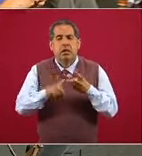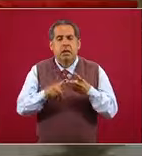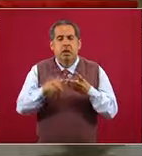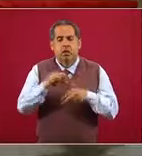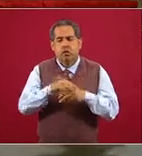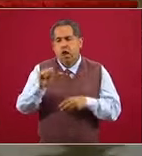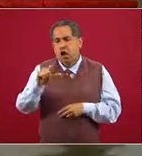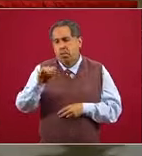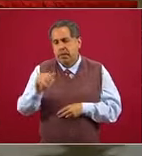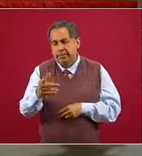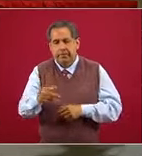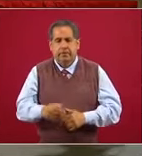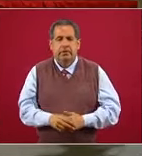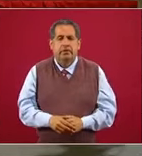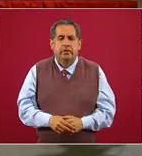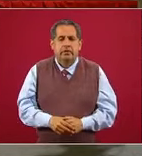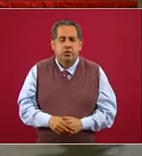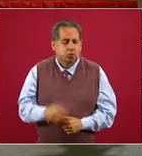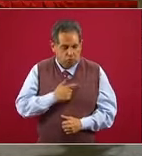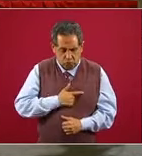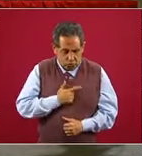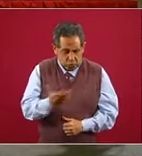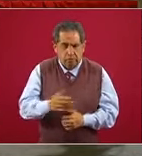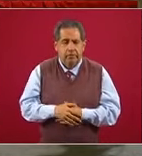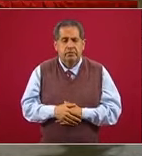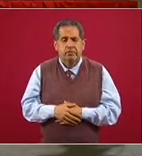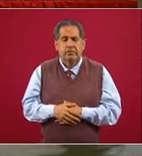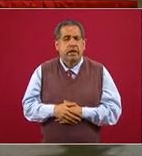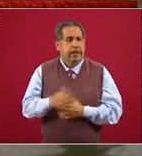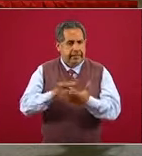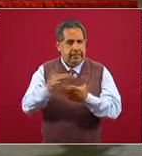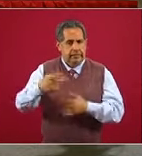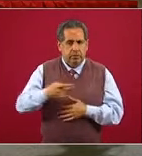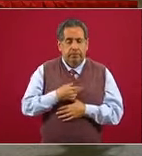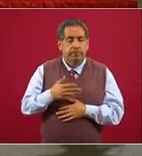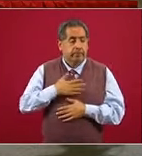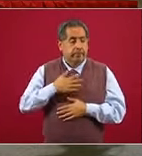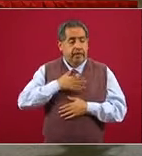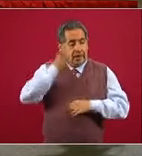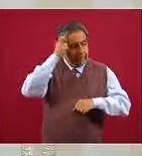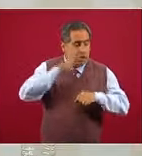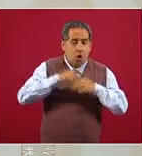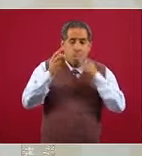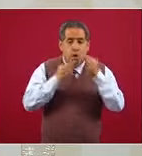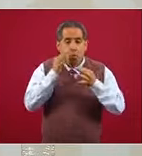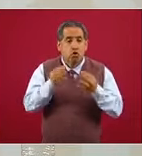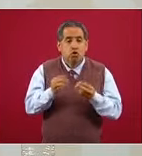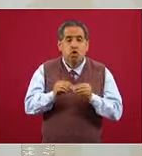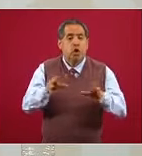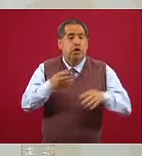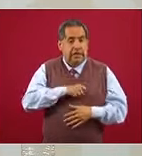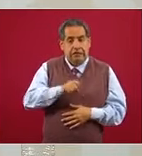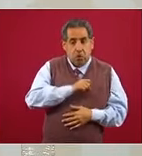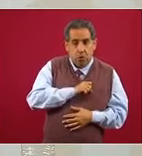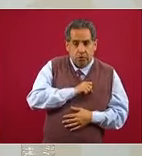doctor Alomía. Con mucho gusto, Liliana, muchísimas gracias. La Dirección General de Promoción de la Salud